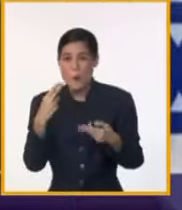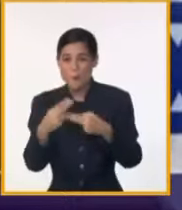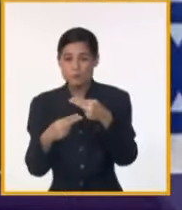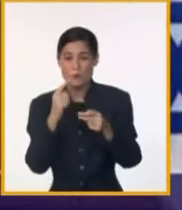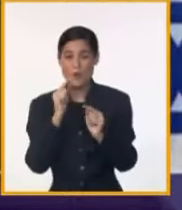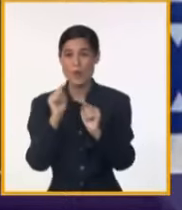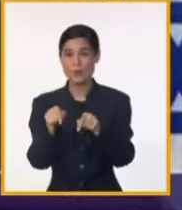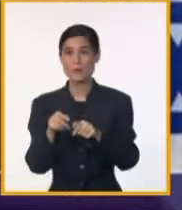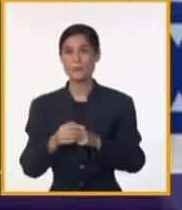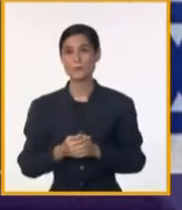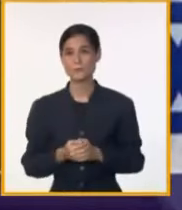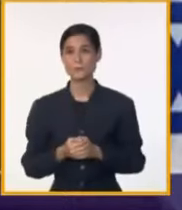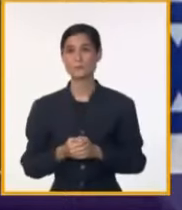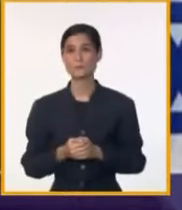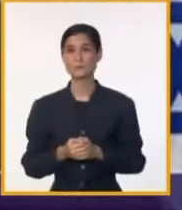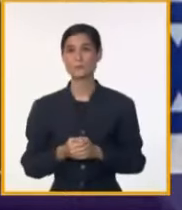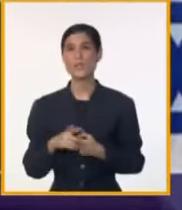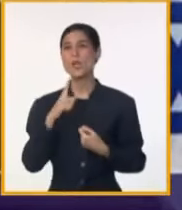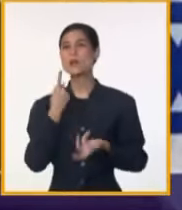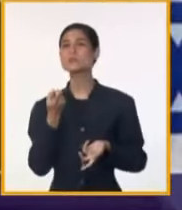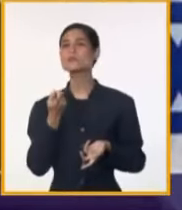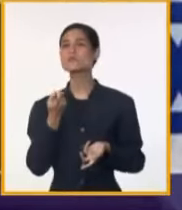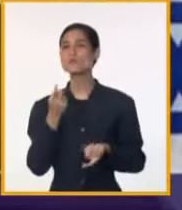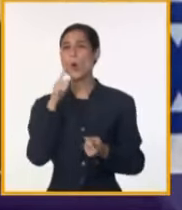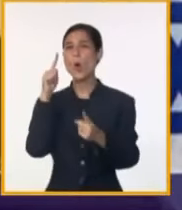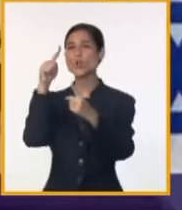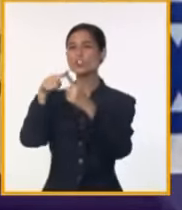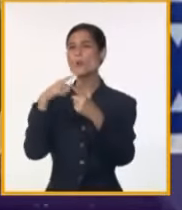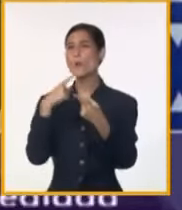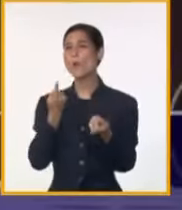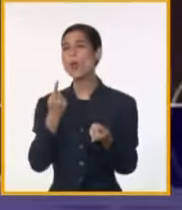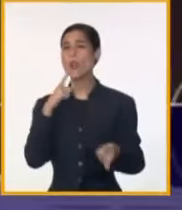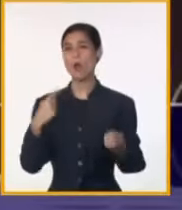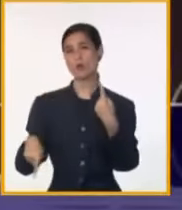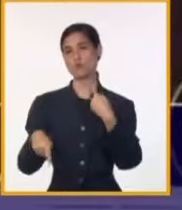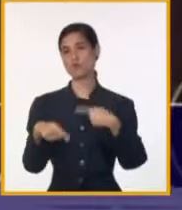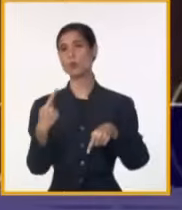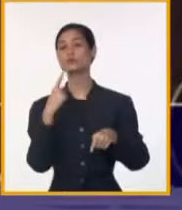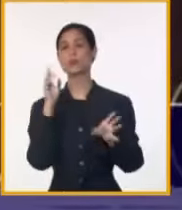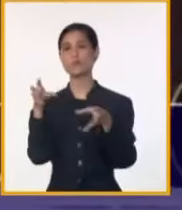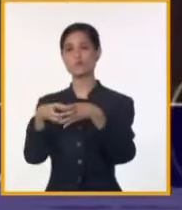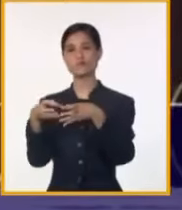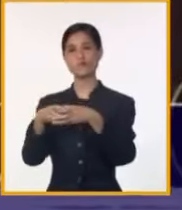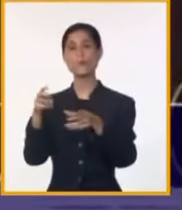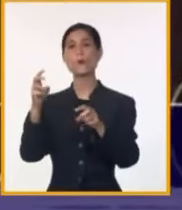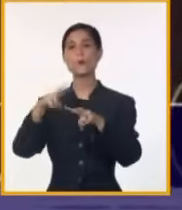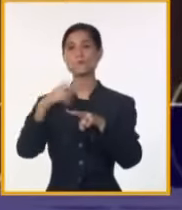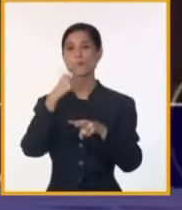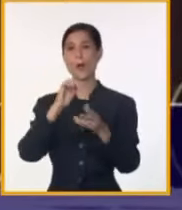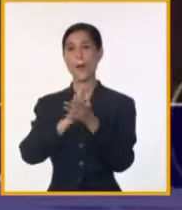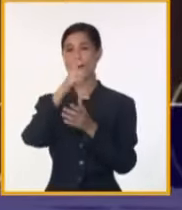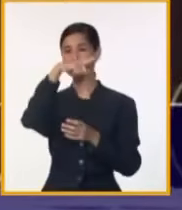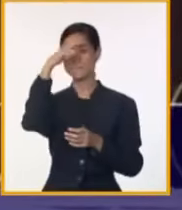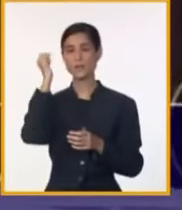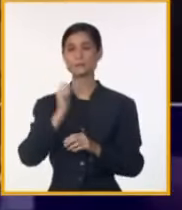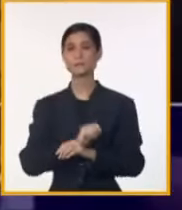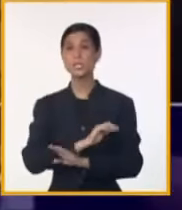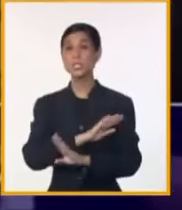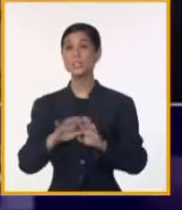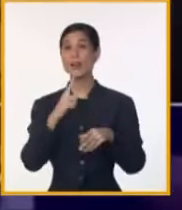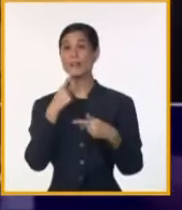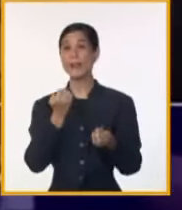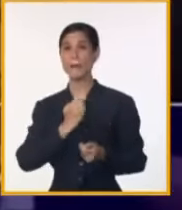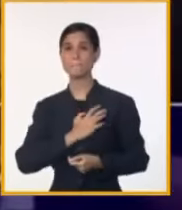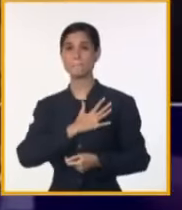escombros es una operación contra jamás alega Israel genocidio responde el jefe de la autoridad